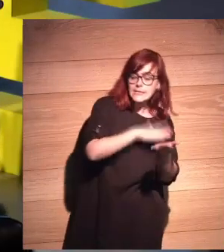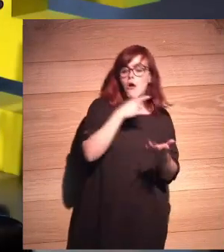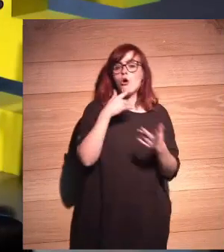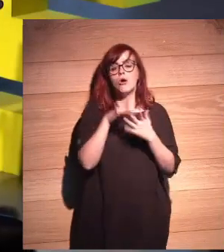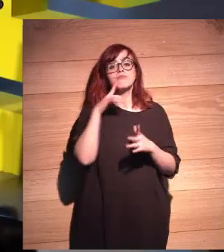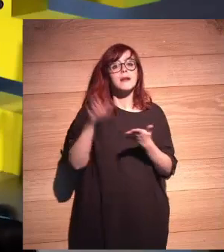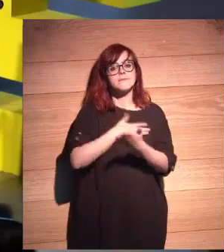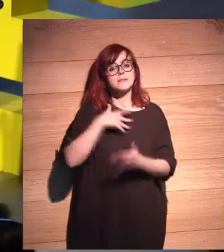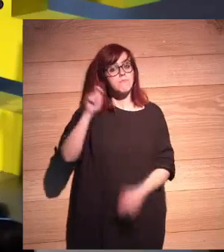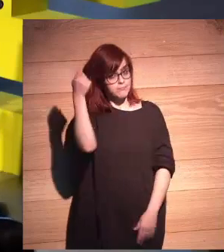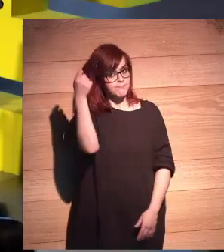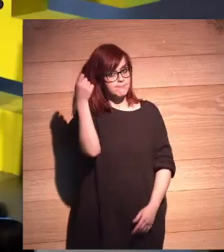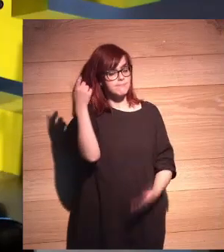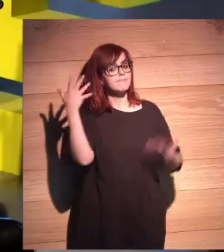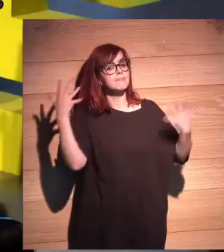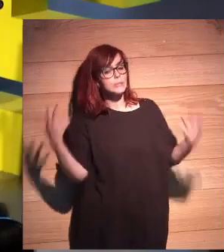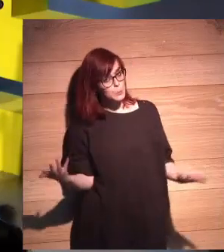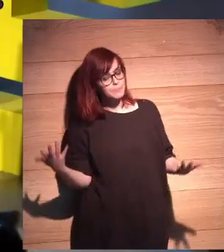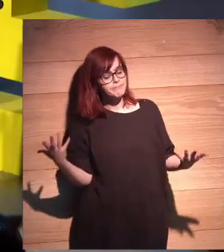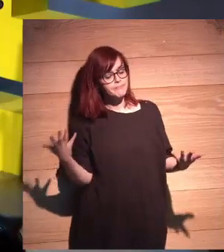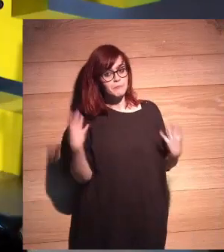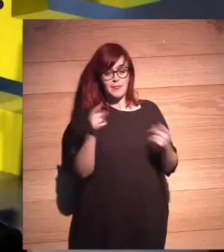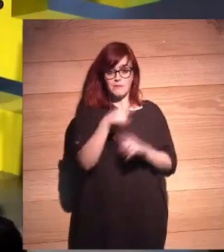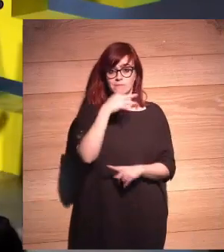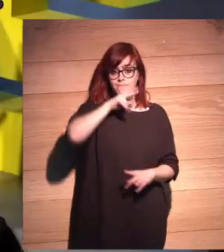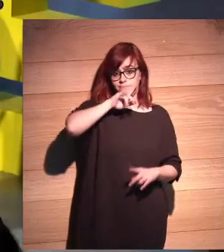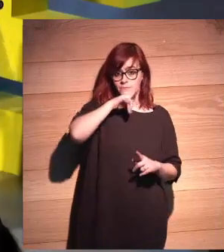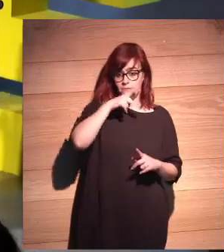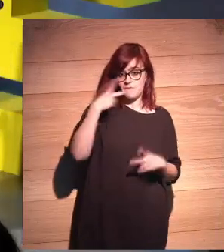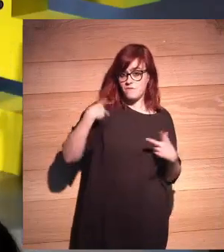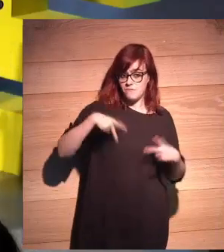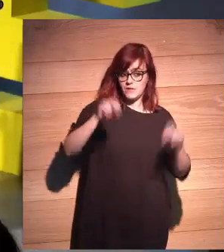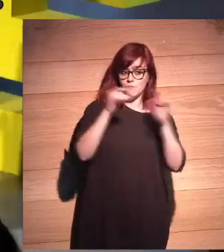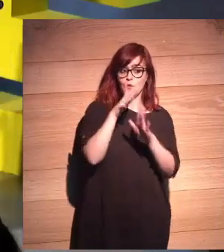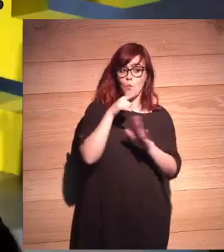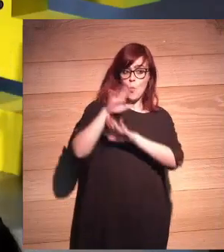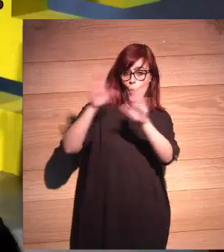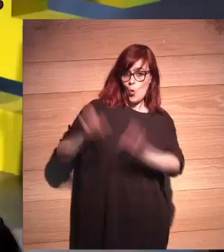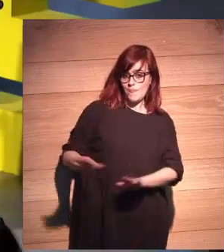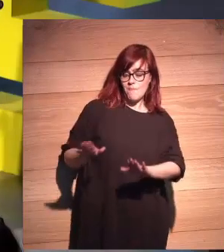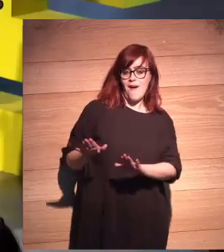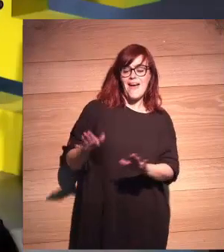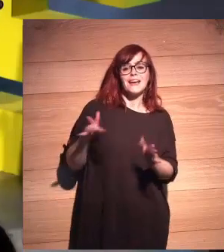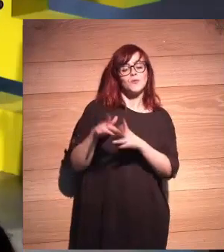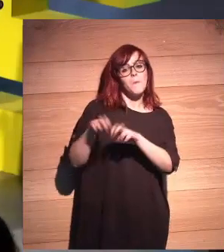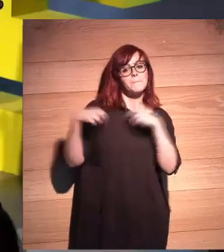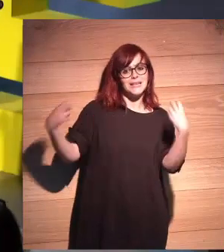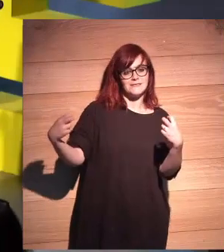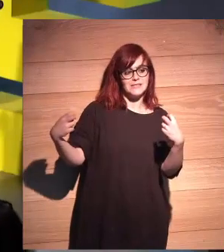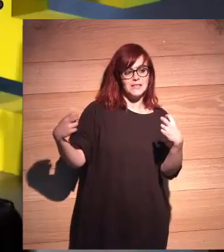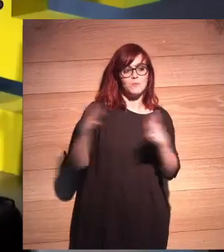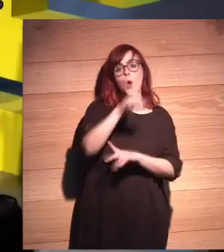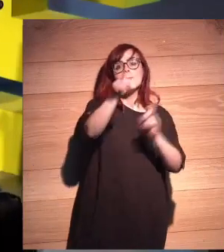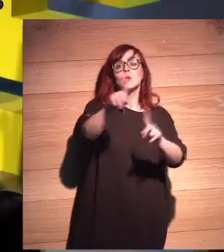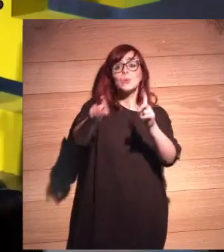conseguir la revista también. Y después de la intervención de nuestra última participante en la mesa,